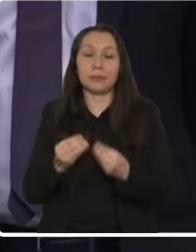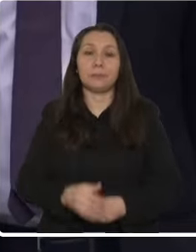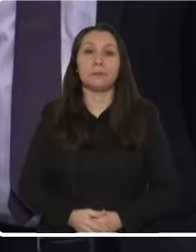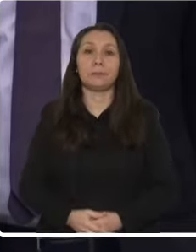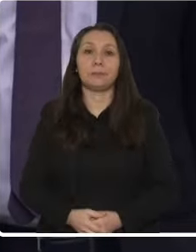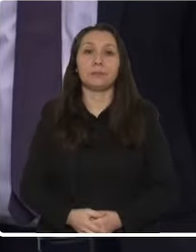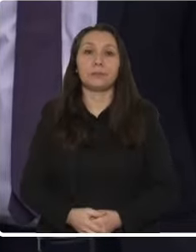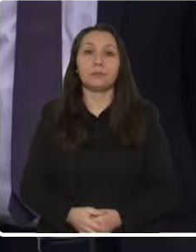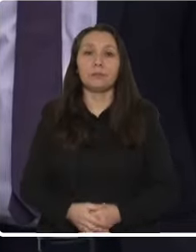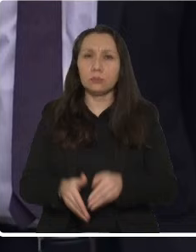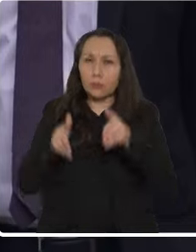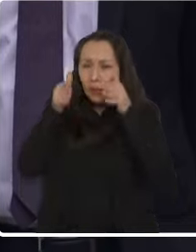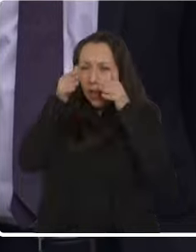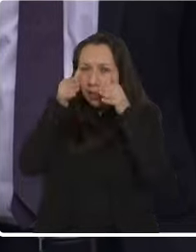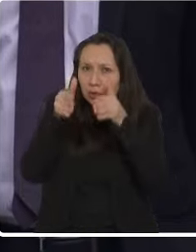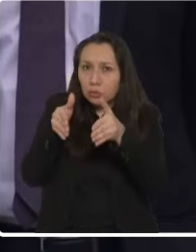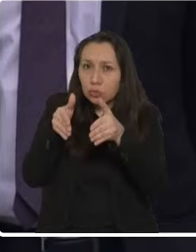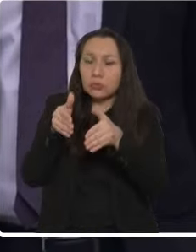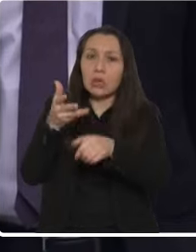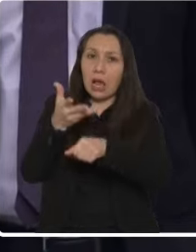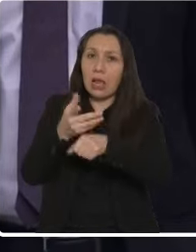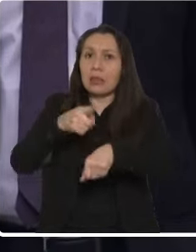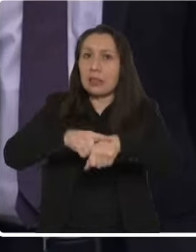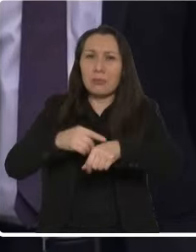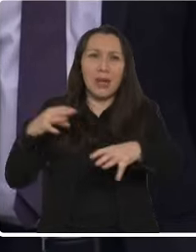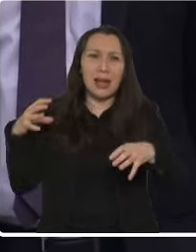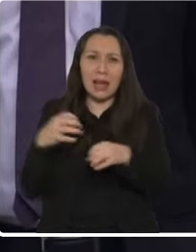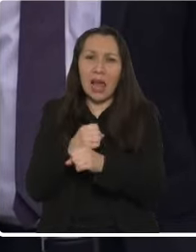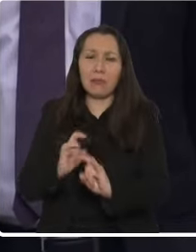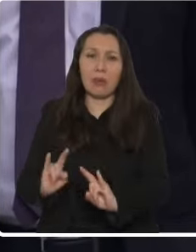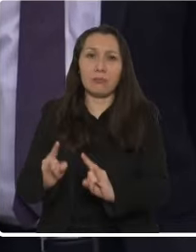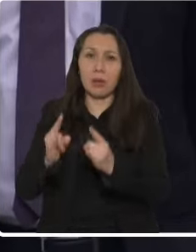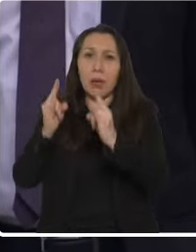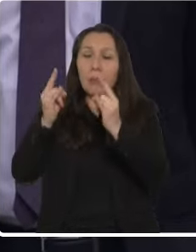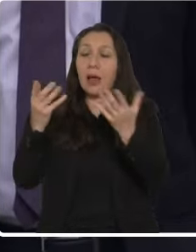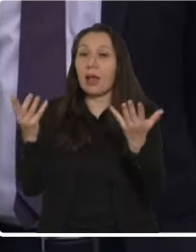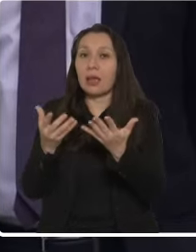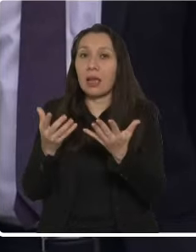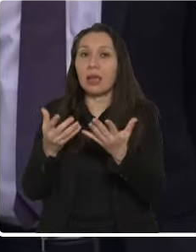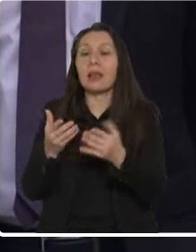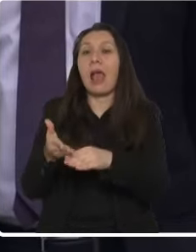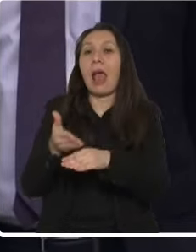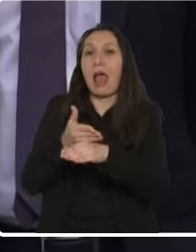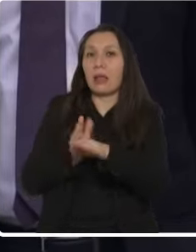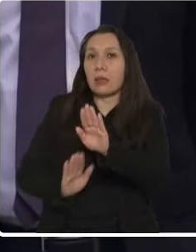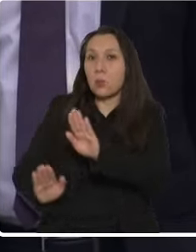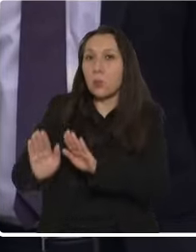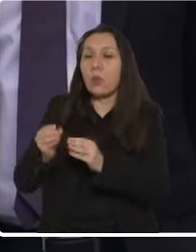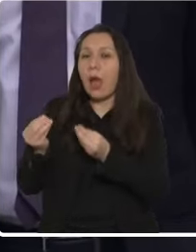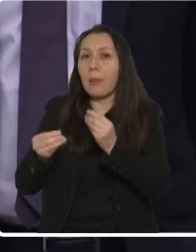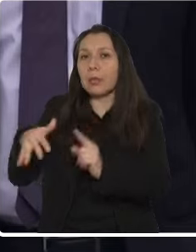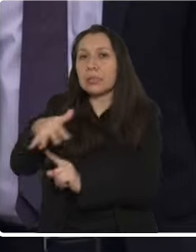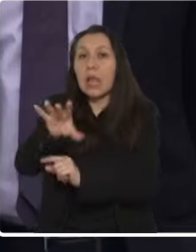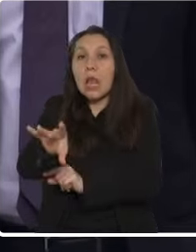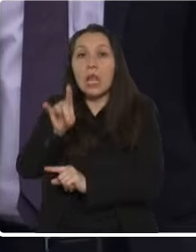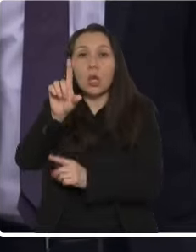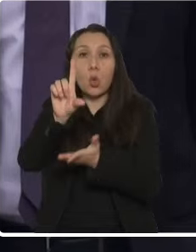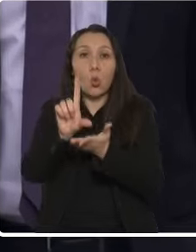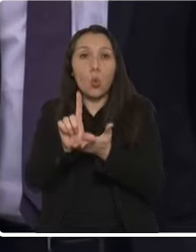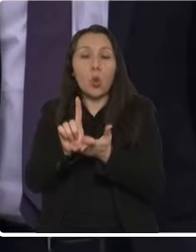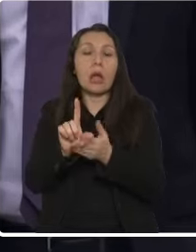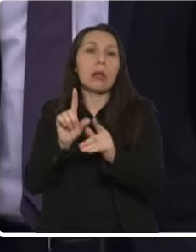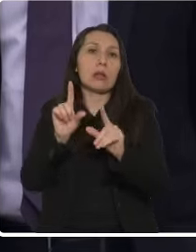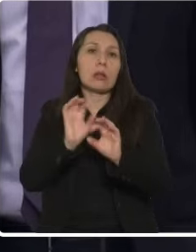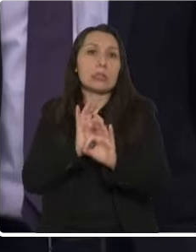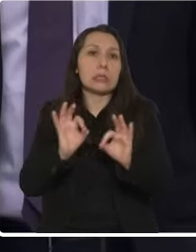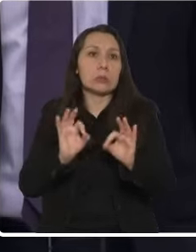digamos, foco en tener tiempos rápidos de ejecución es precisamente prever esa situación y elegir lugares donde esos frentes